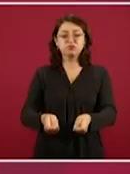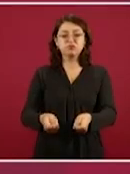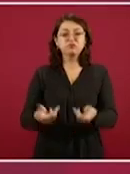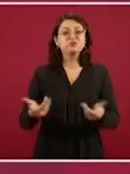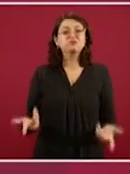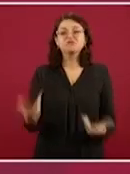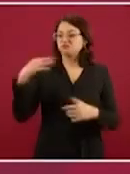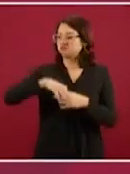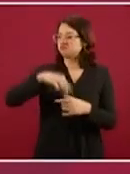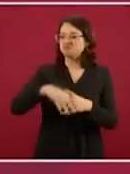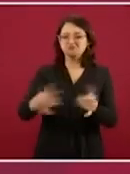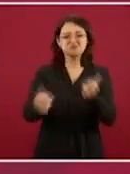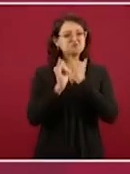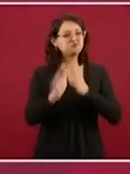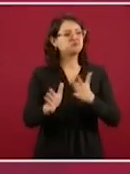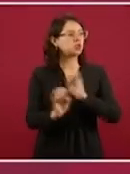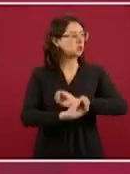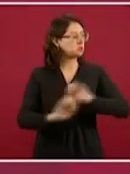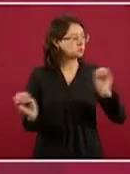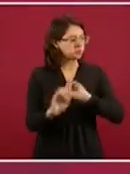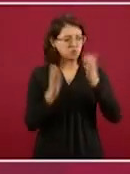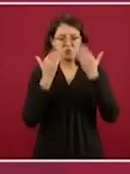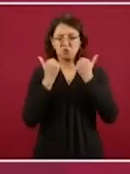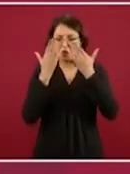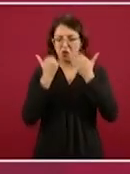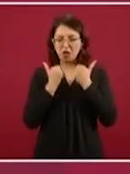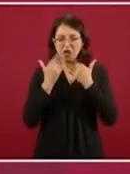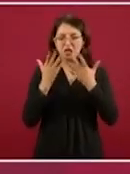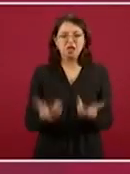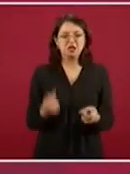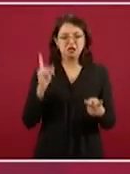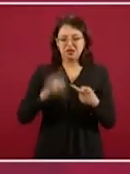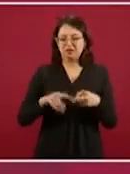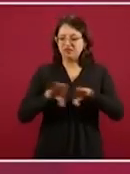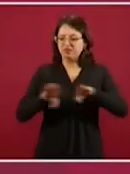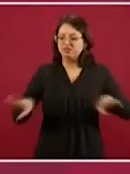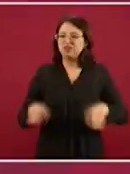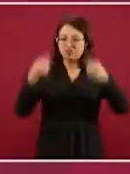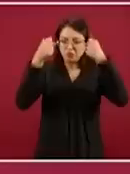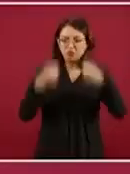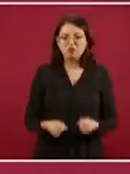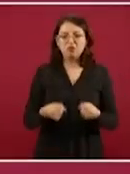hay fraudes electorales, que se estableció la democracia.